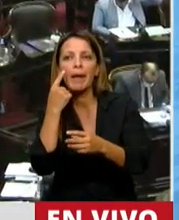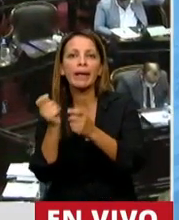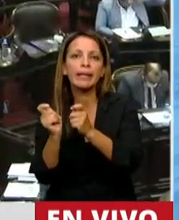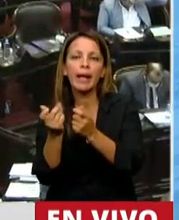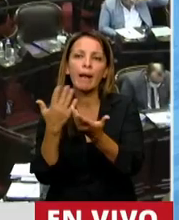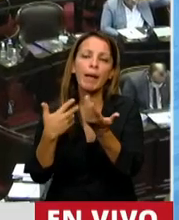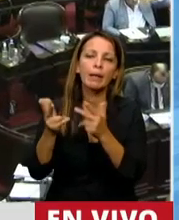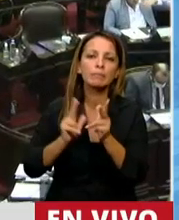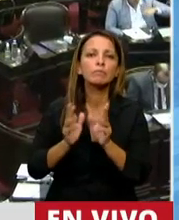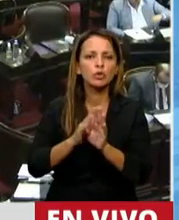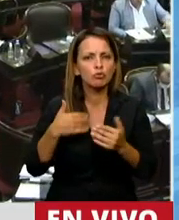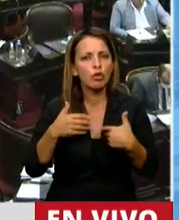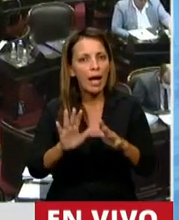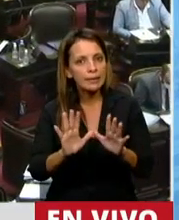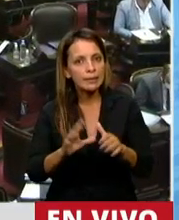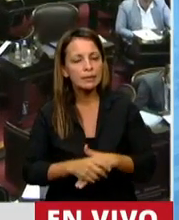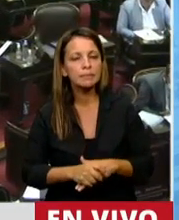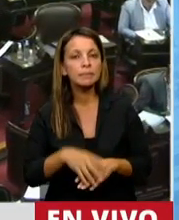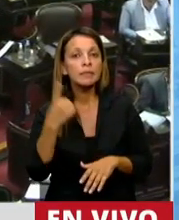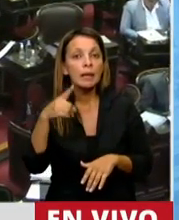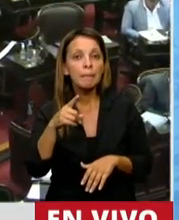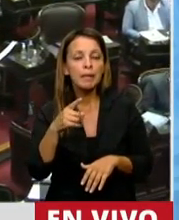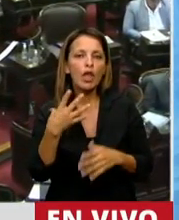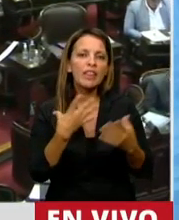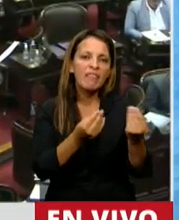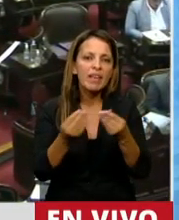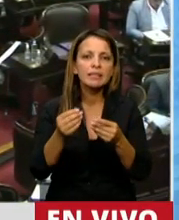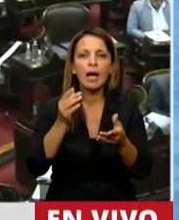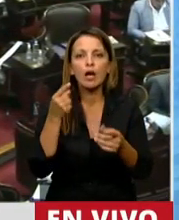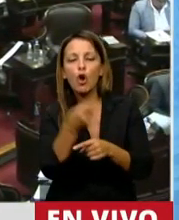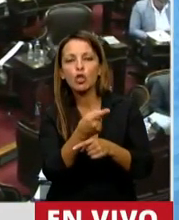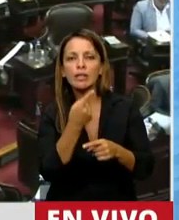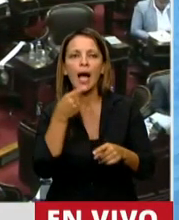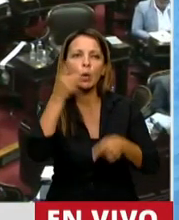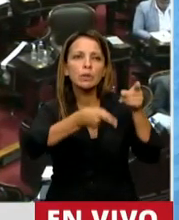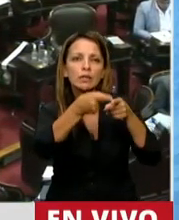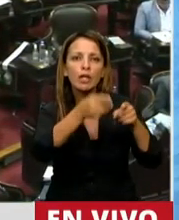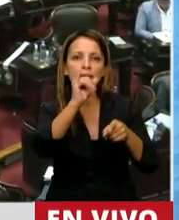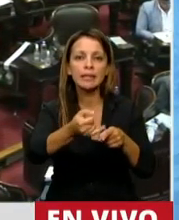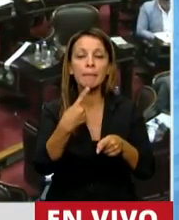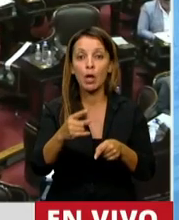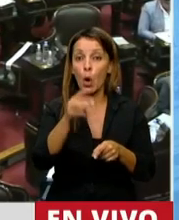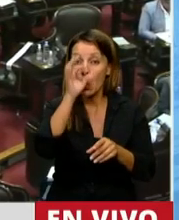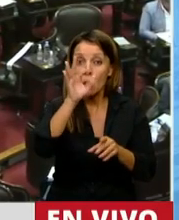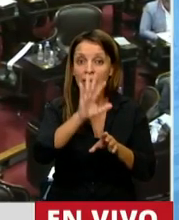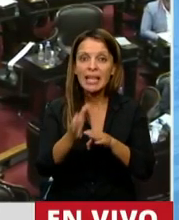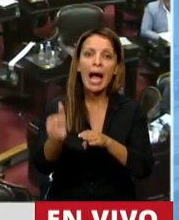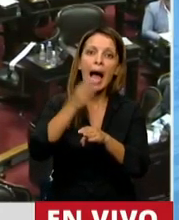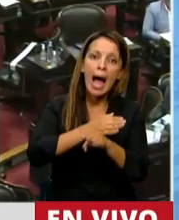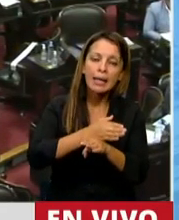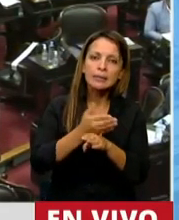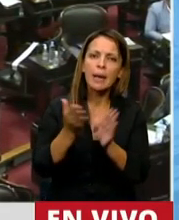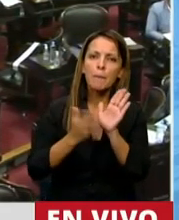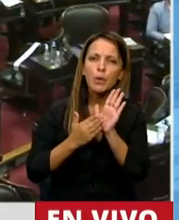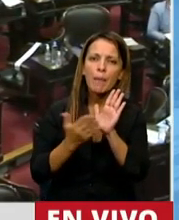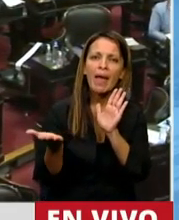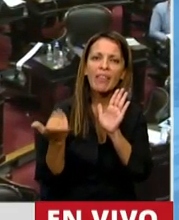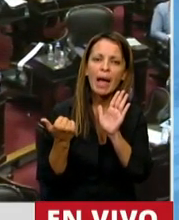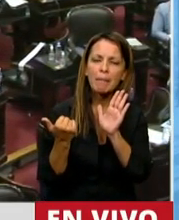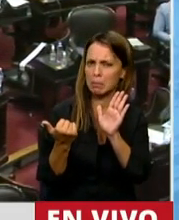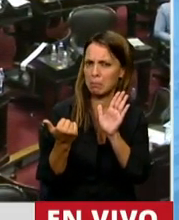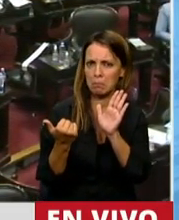a mí también en mi ejercicio del periodismo, de tener que defendernos de diferentes acusaciones en los tribunales. Lo que nunca hemos visto es que exijan, que pidan las pruebas